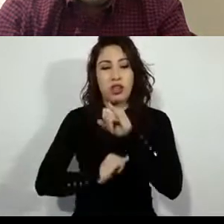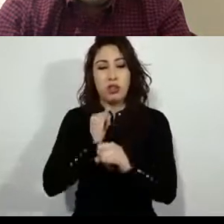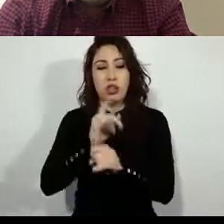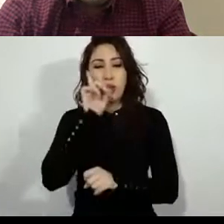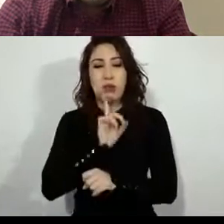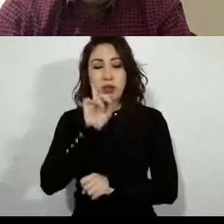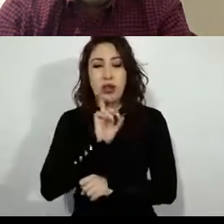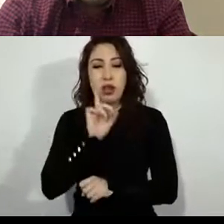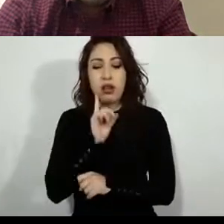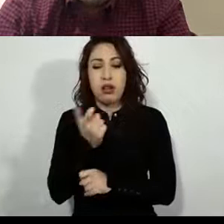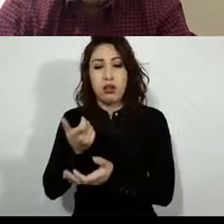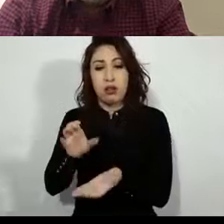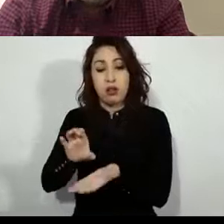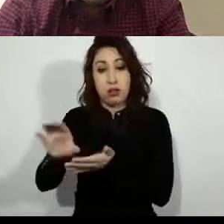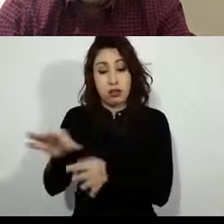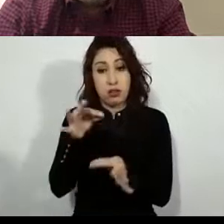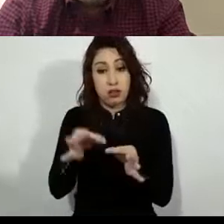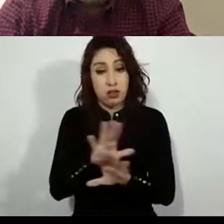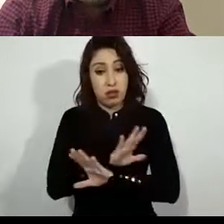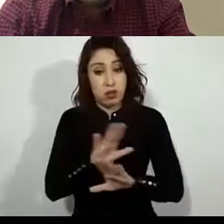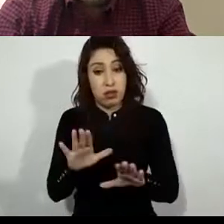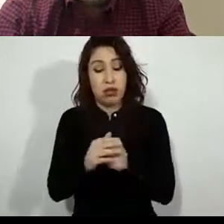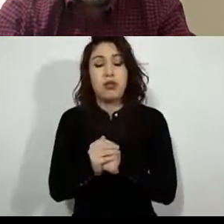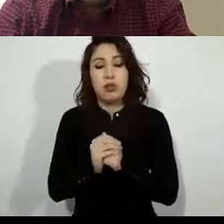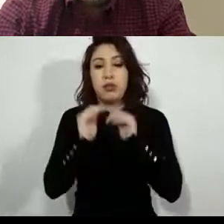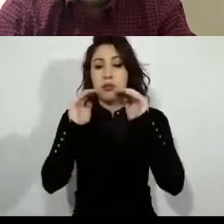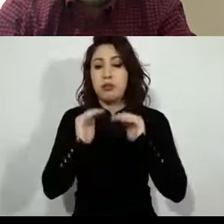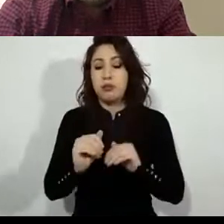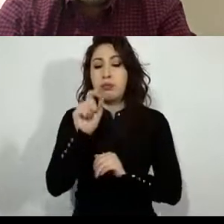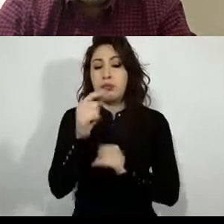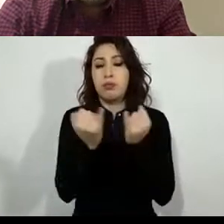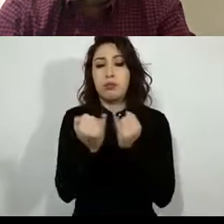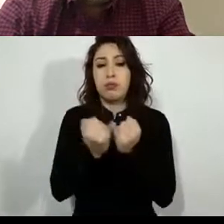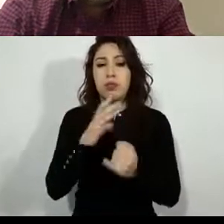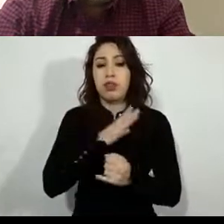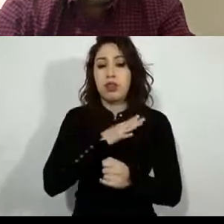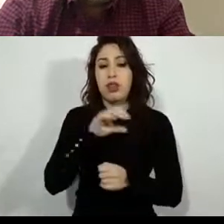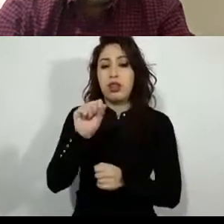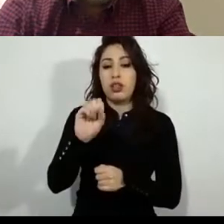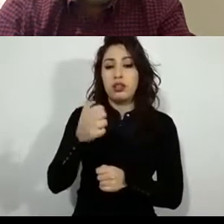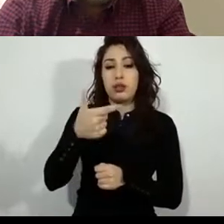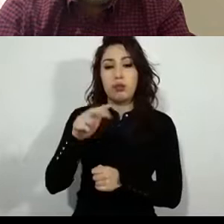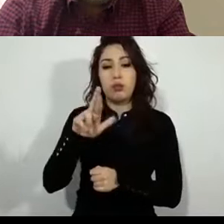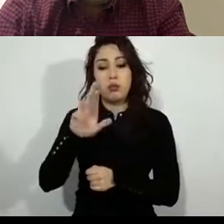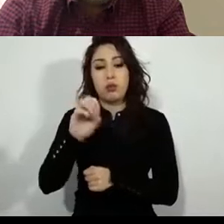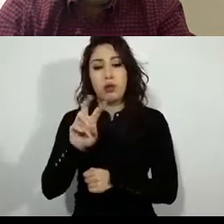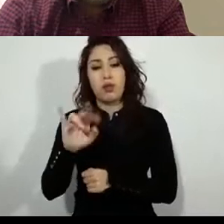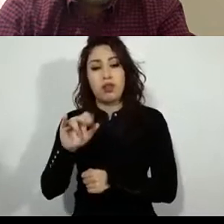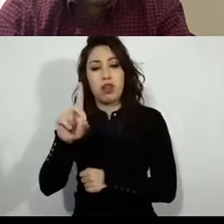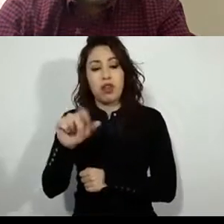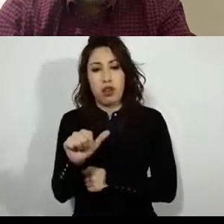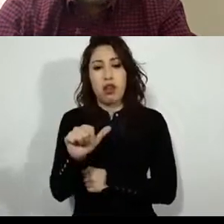136.762 pesos. Luego también respecto al seguro colectivo de retiro y seguro institucional de vida o invalidez